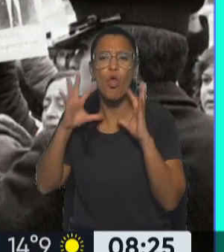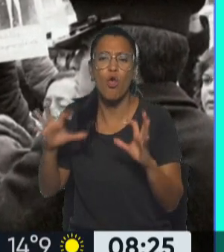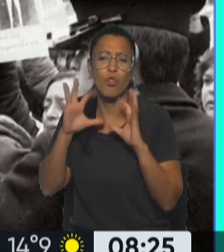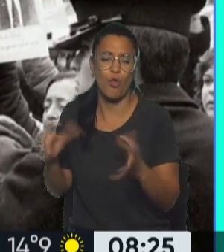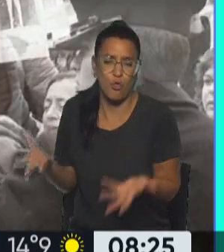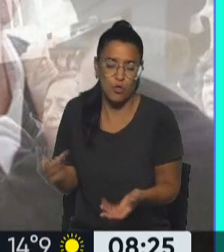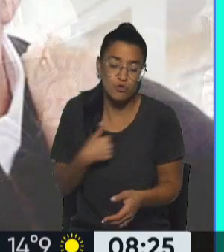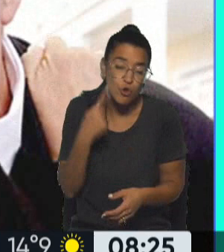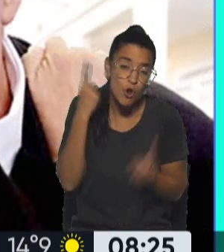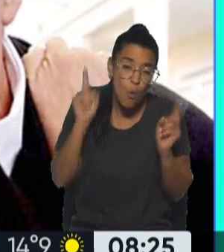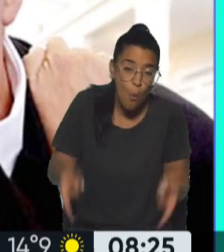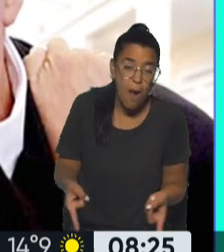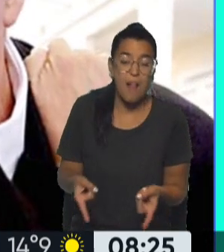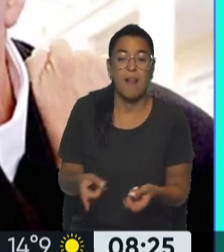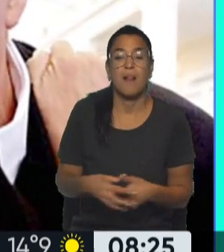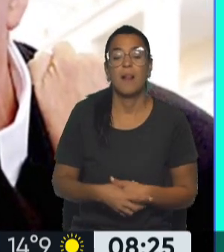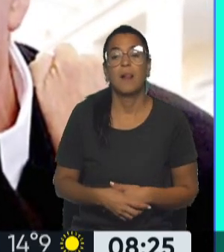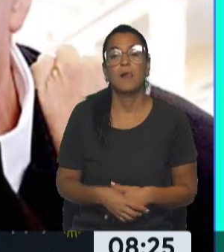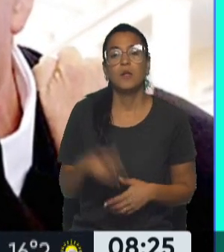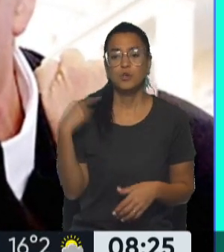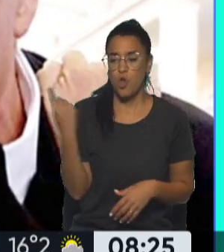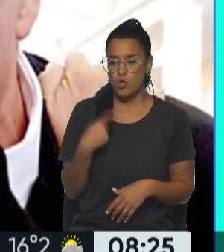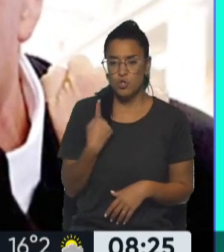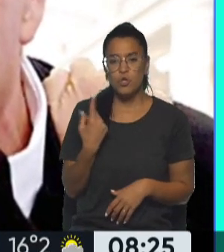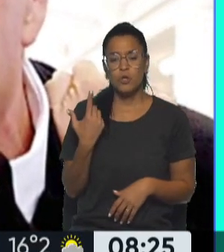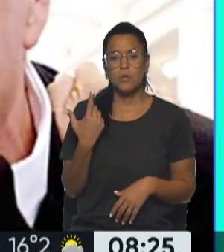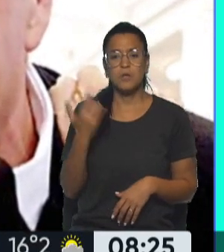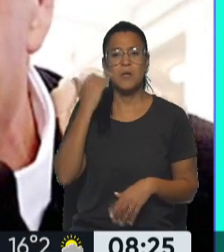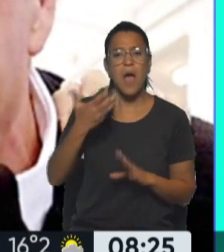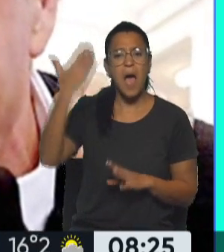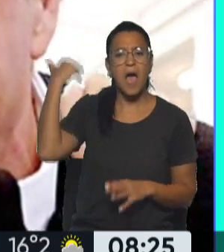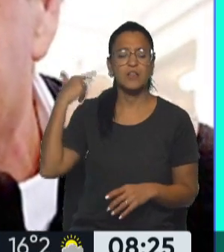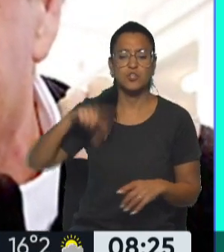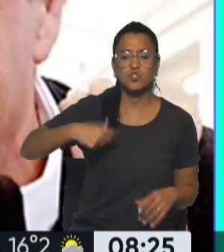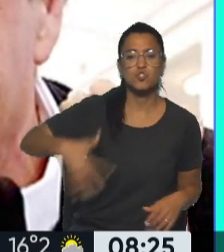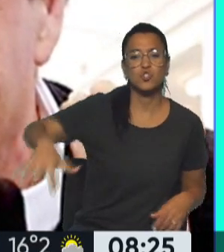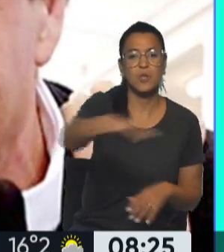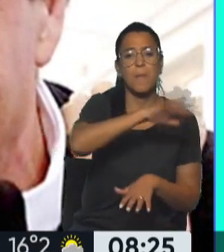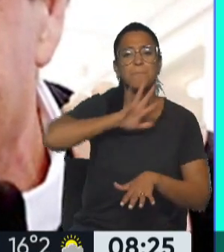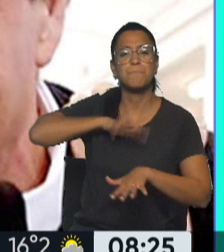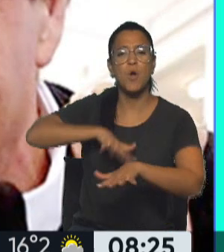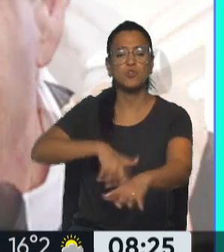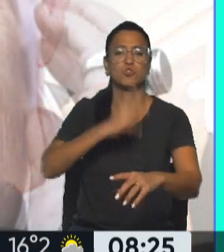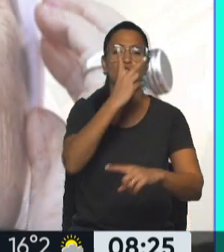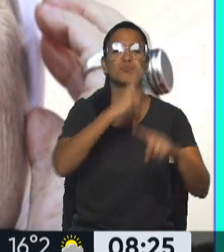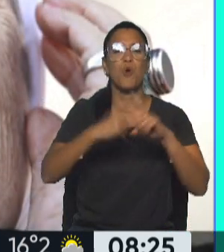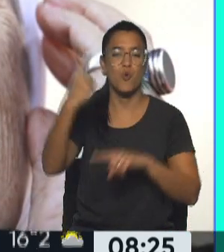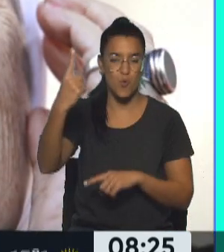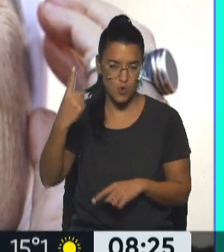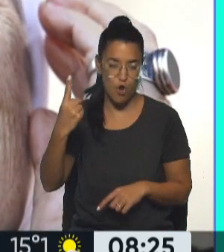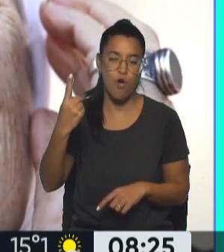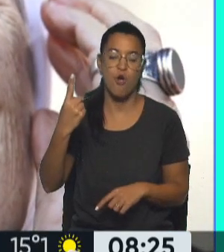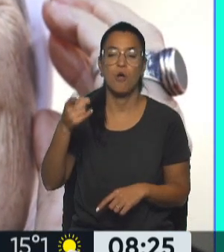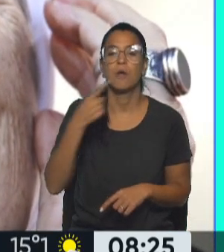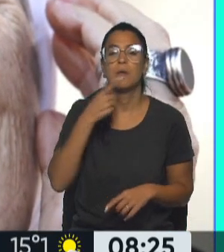Yo creo de todas maneras que nosotros tuvimos un termómetro social que fue la marcha contra el 2x1 y más allá